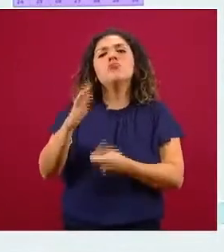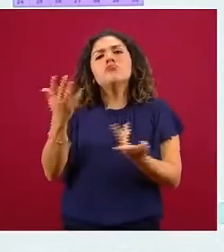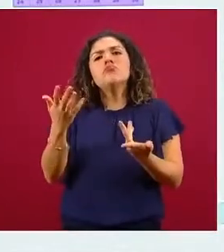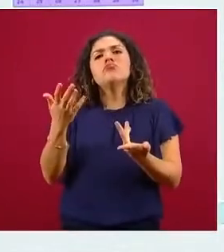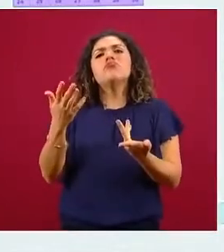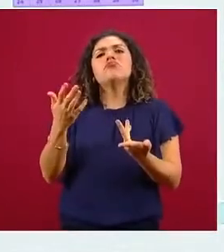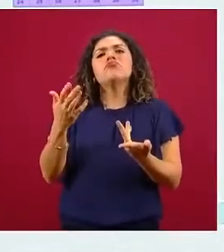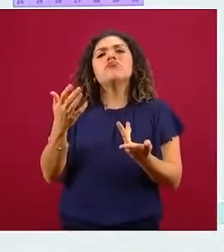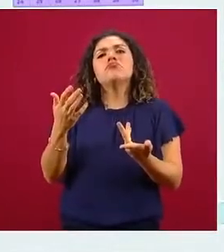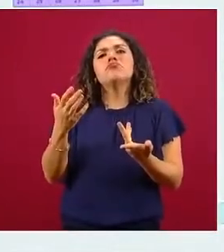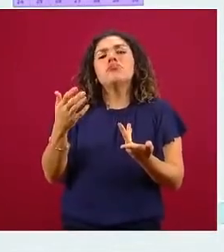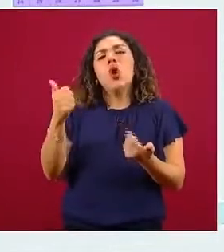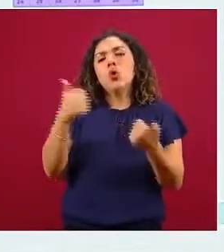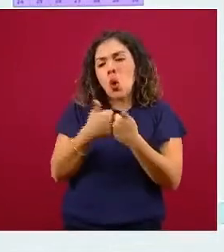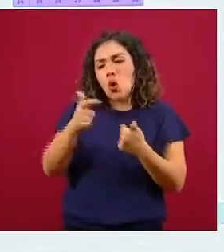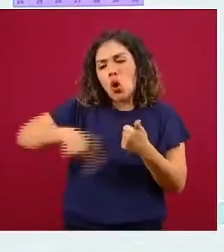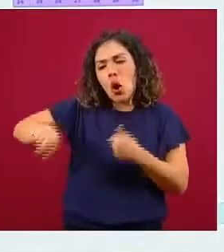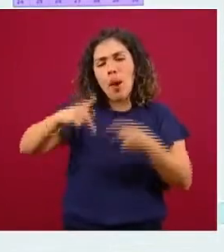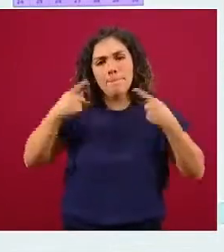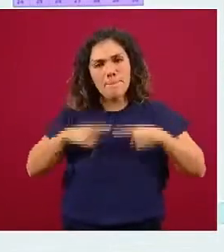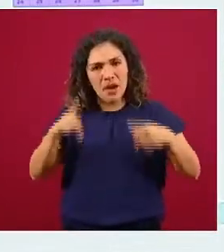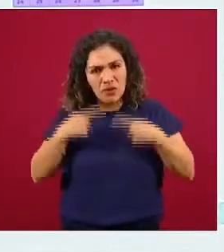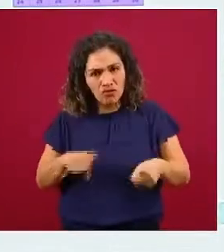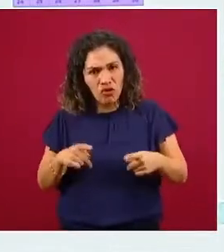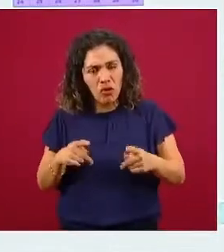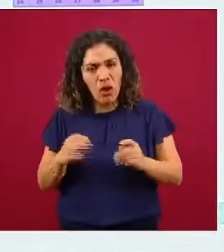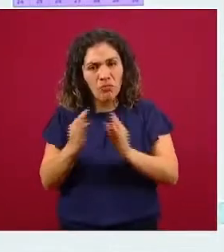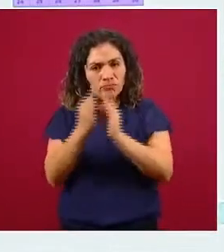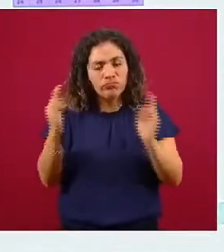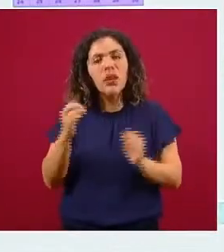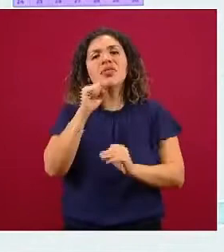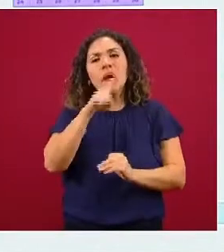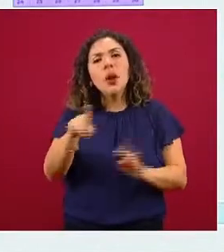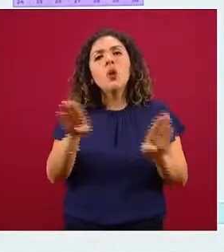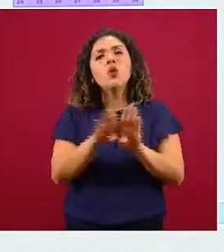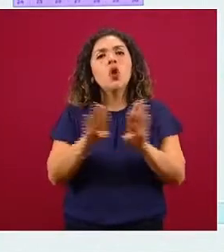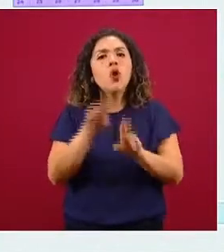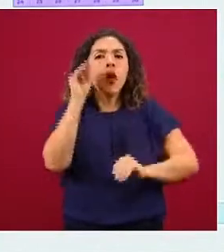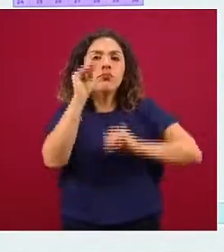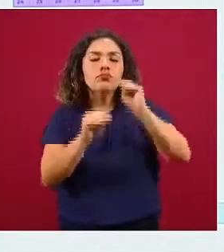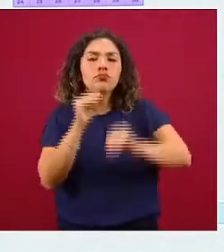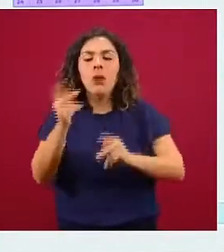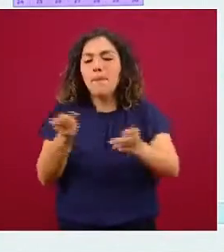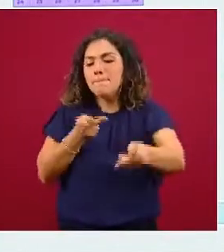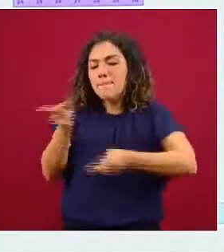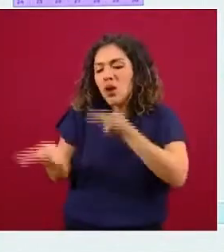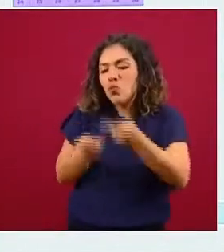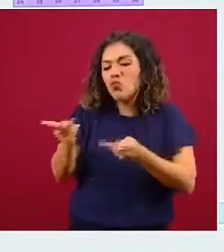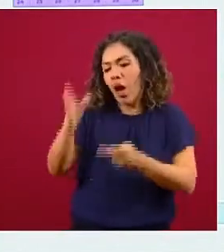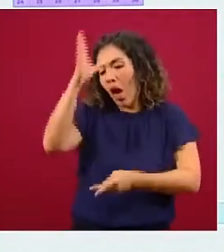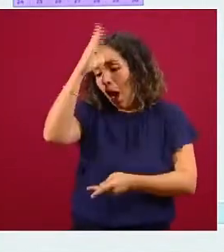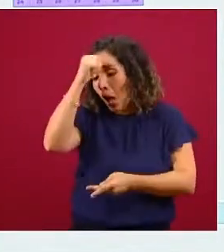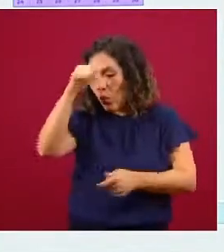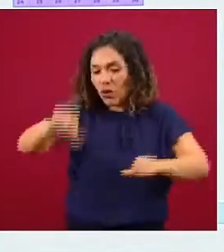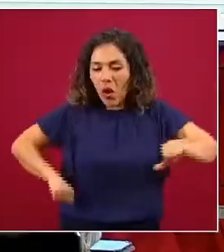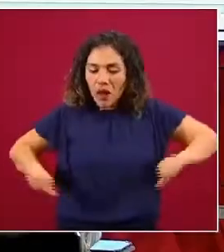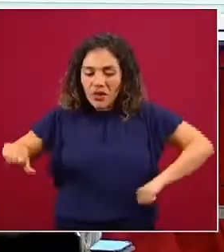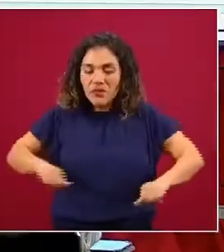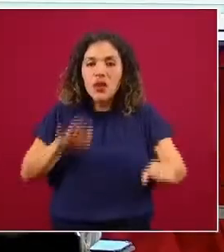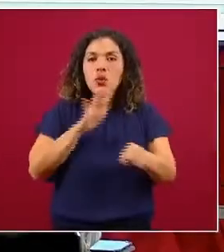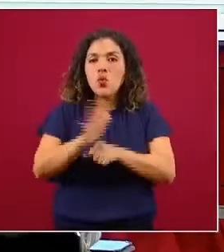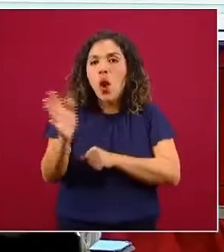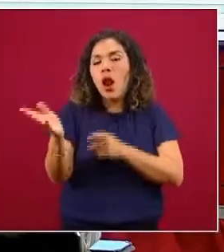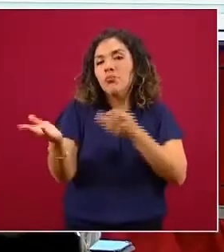la población o hacia la persona, sino más bien en poder llevar a cabo consensos y actividades